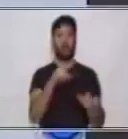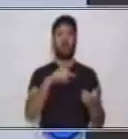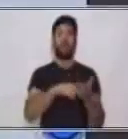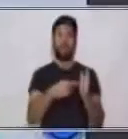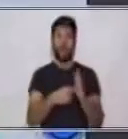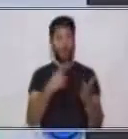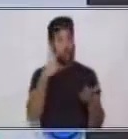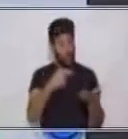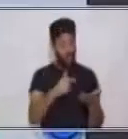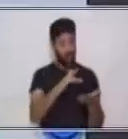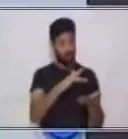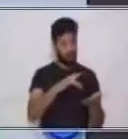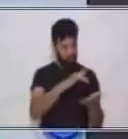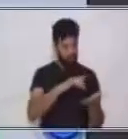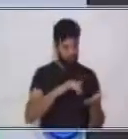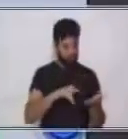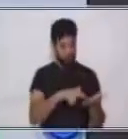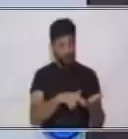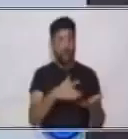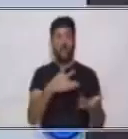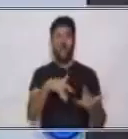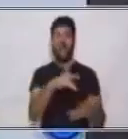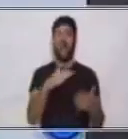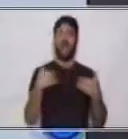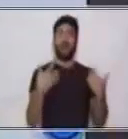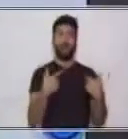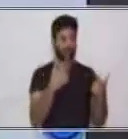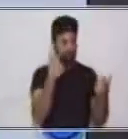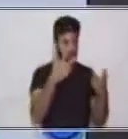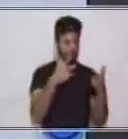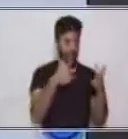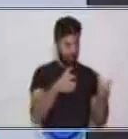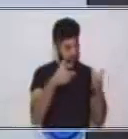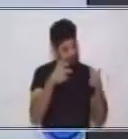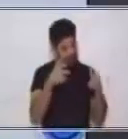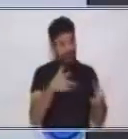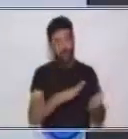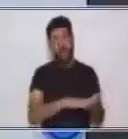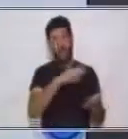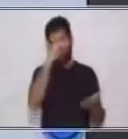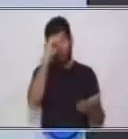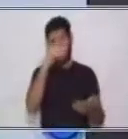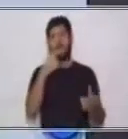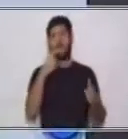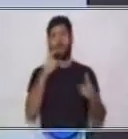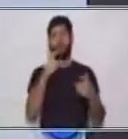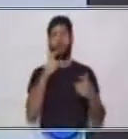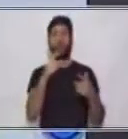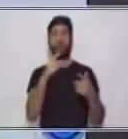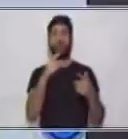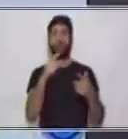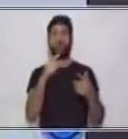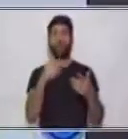de recreativo, contiene mucha diversión y entretenimiento. Y también existe